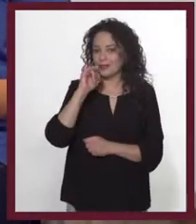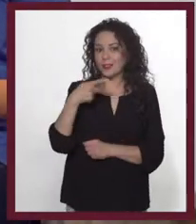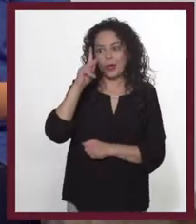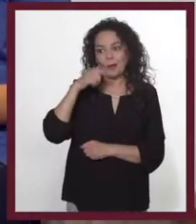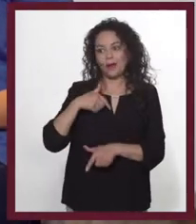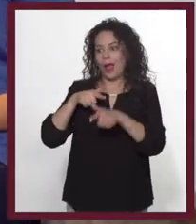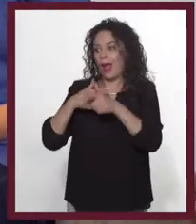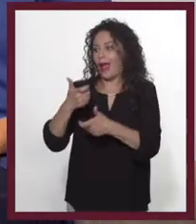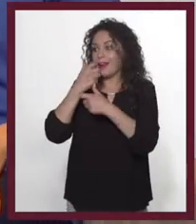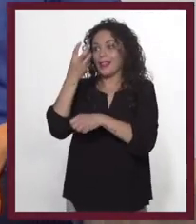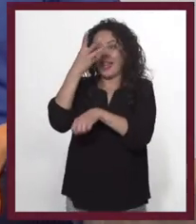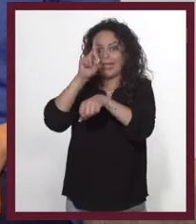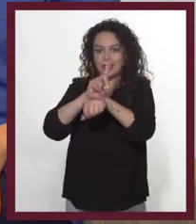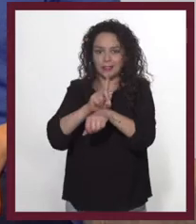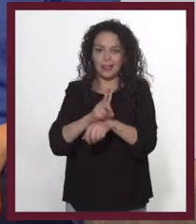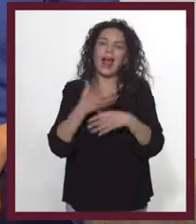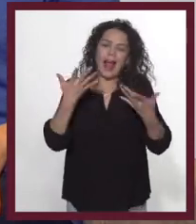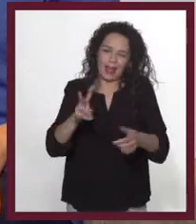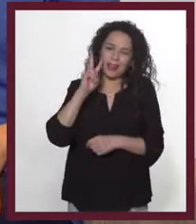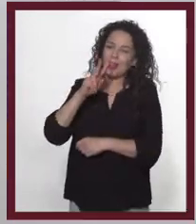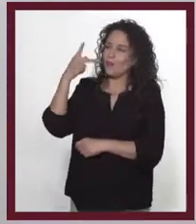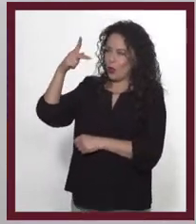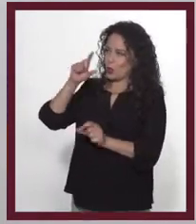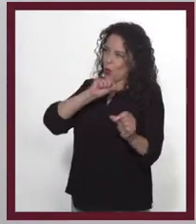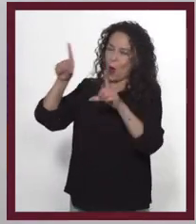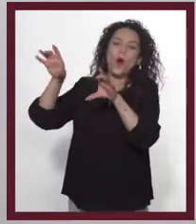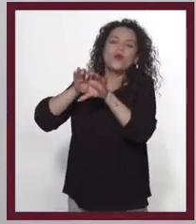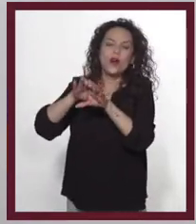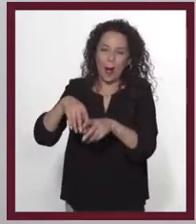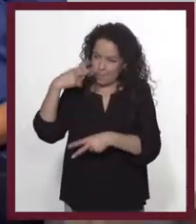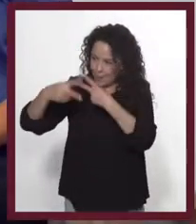reír en tres días. Ok, entonces veamos tu anuncio.